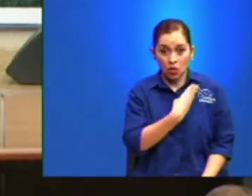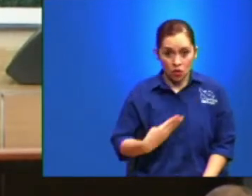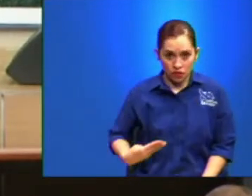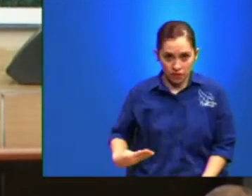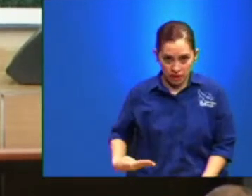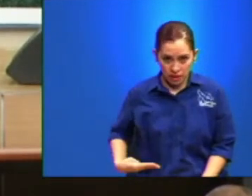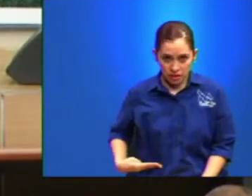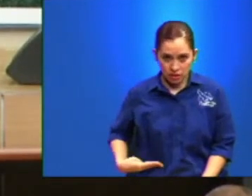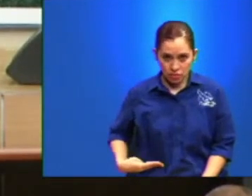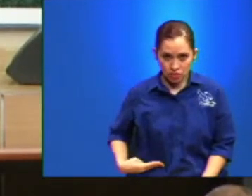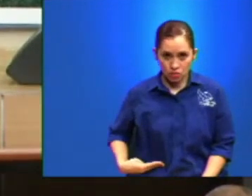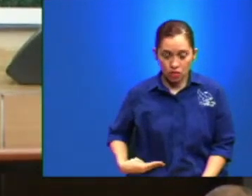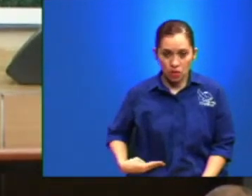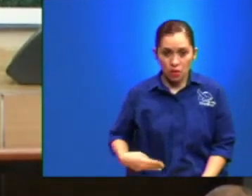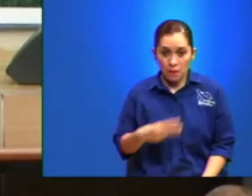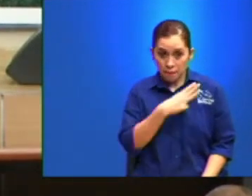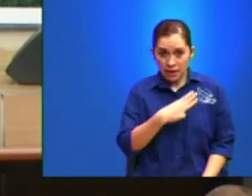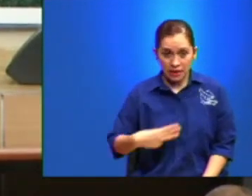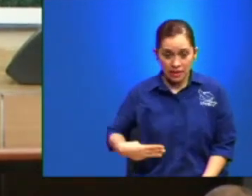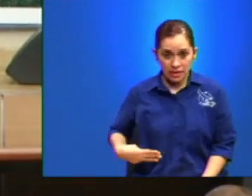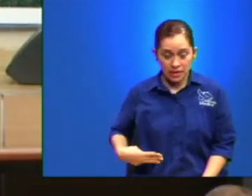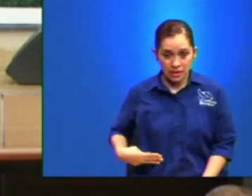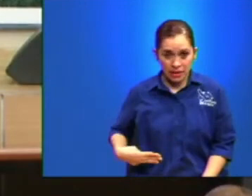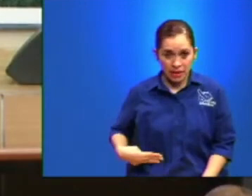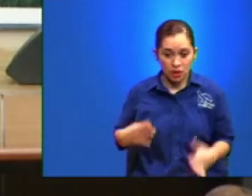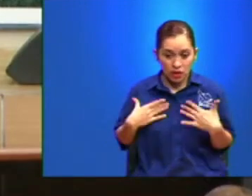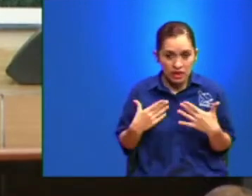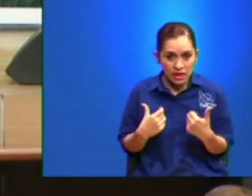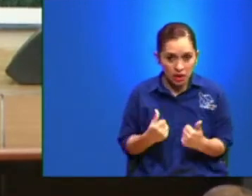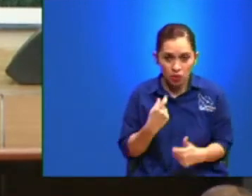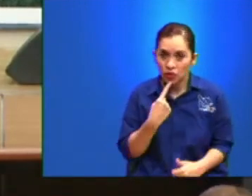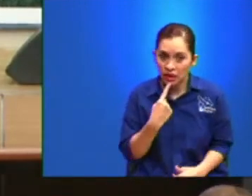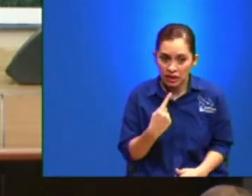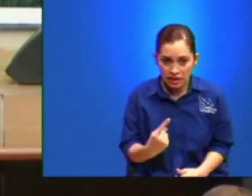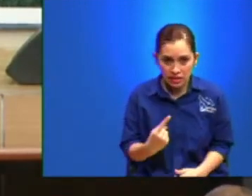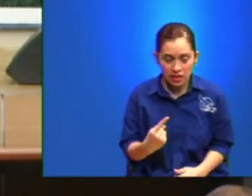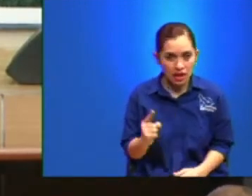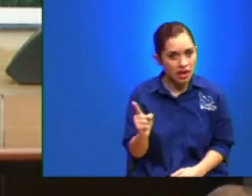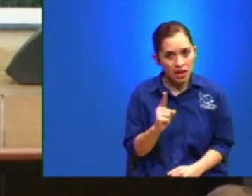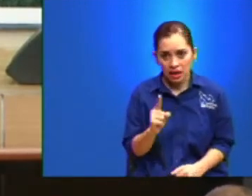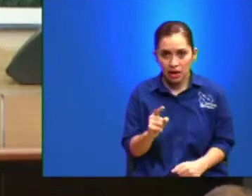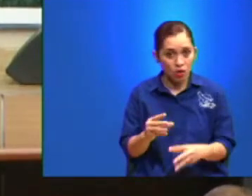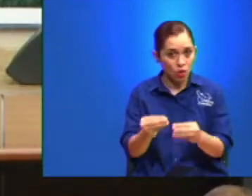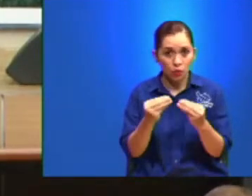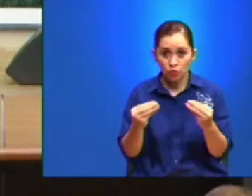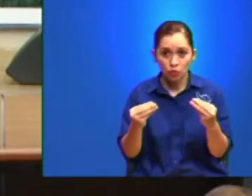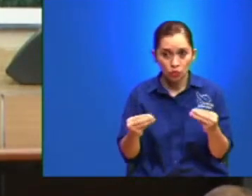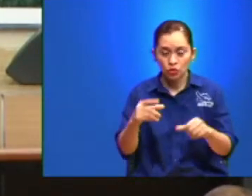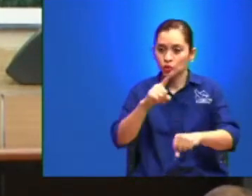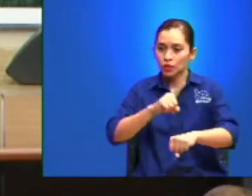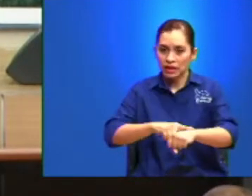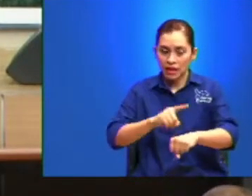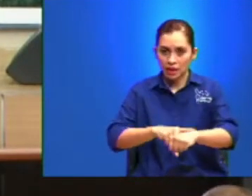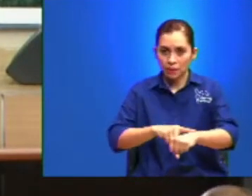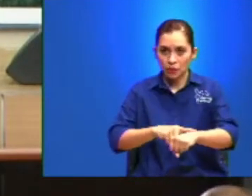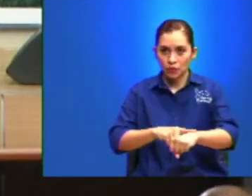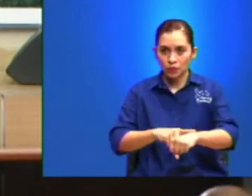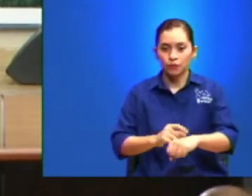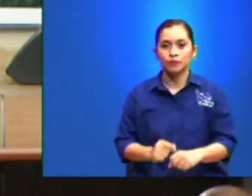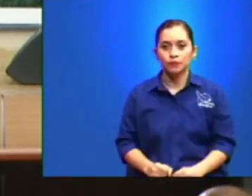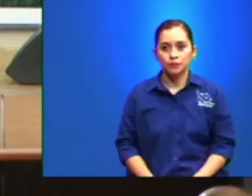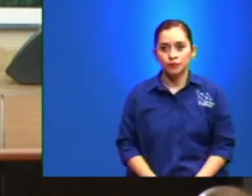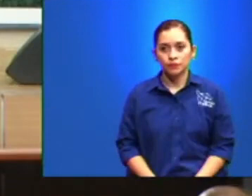no nos tardemos más de cuánto tiempo es de una o de una van por eso es que tenemos el límite de las 8 de la noche era